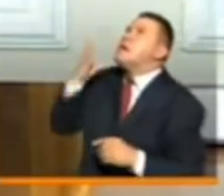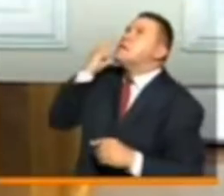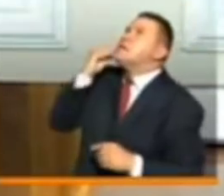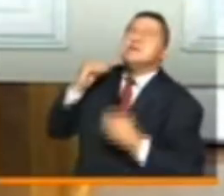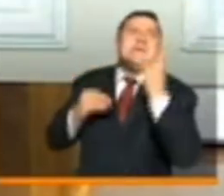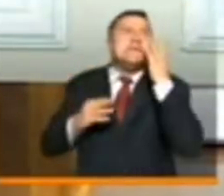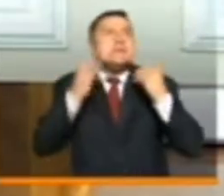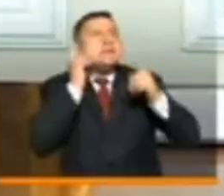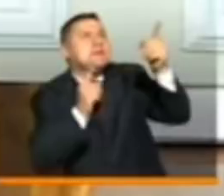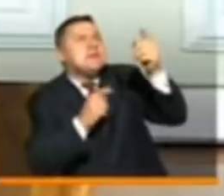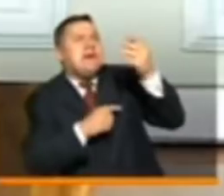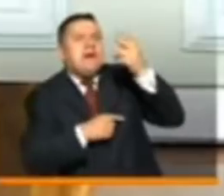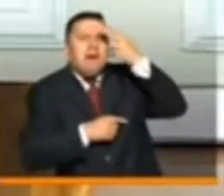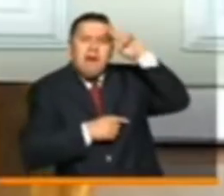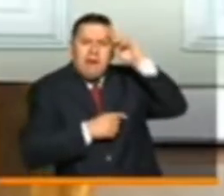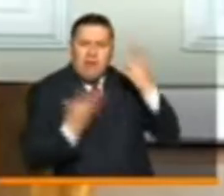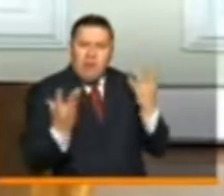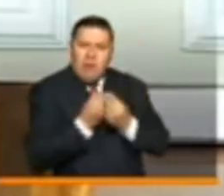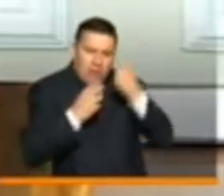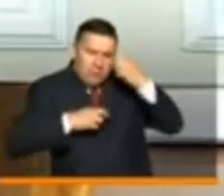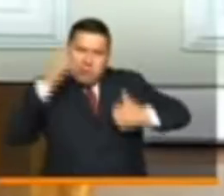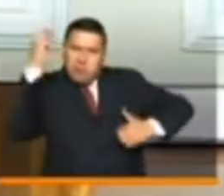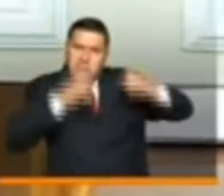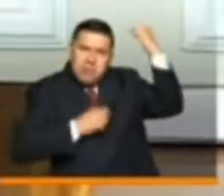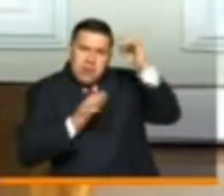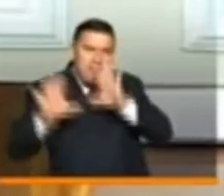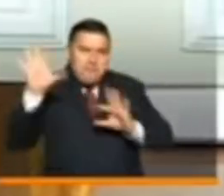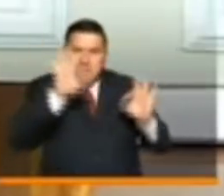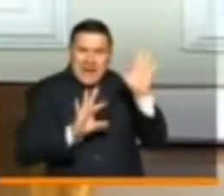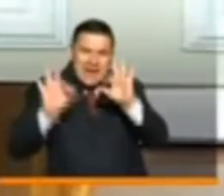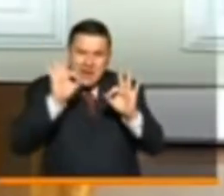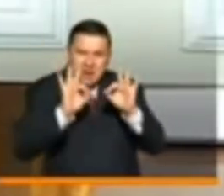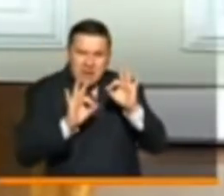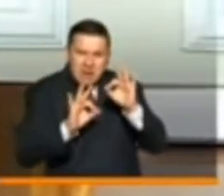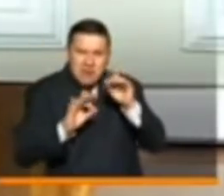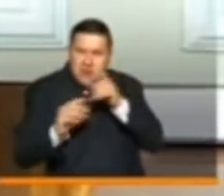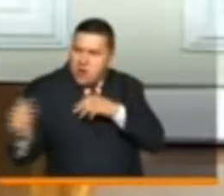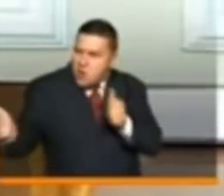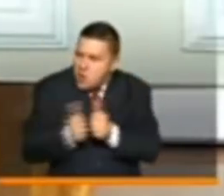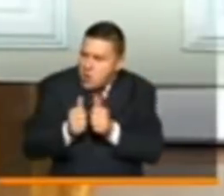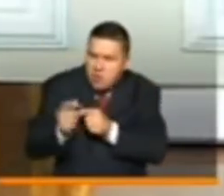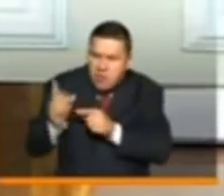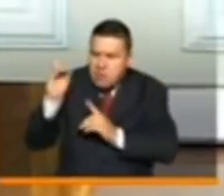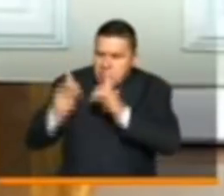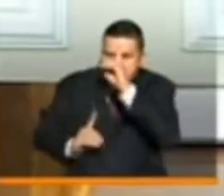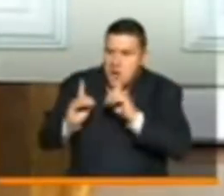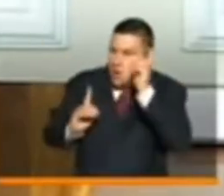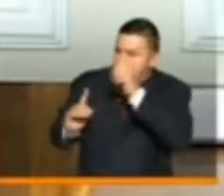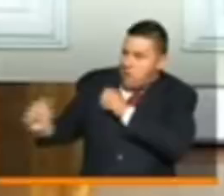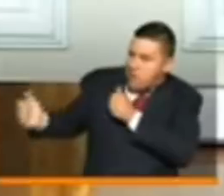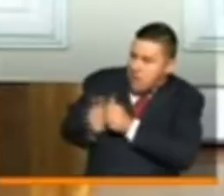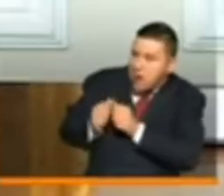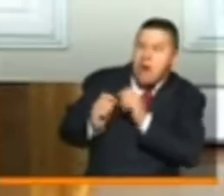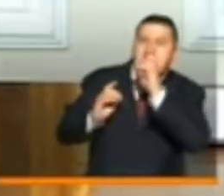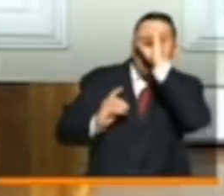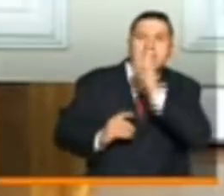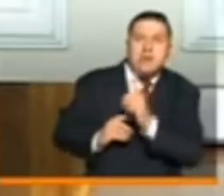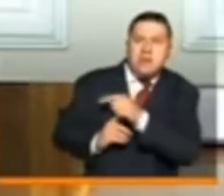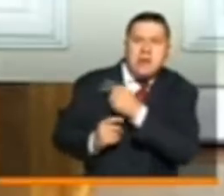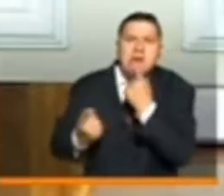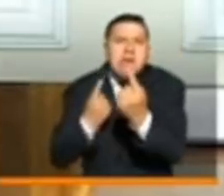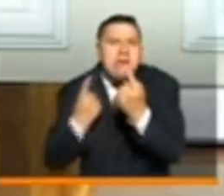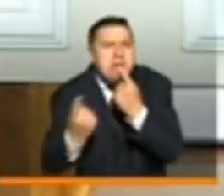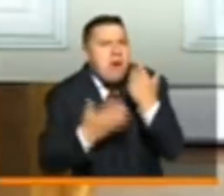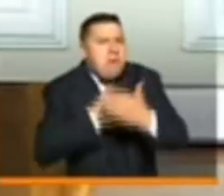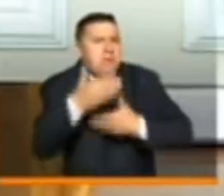experiencia la lectura que ha tenido el equipo de expertos epidemiólogos que acompañan las decisiones del gobierno nacional a